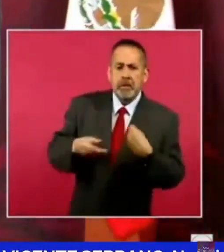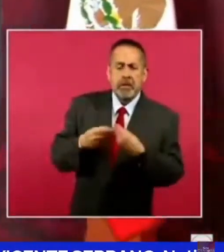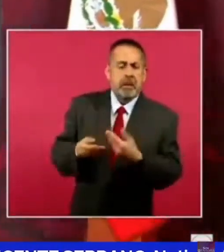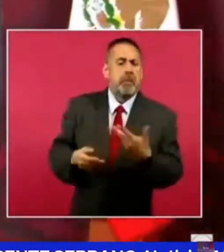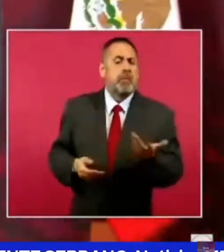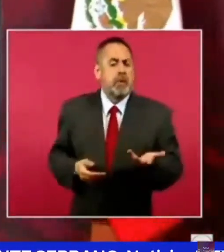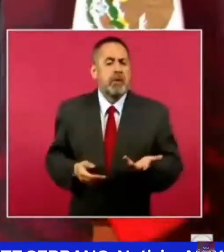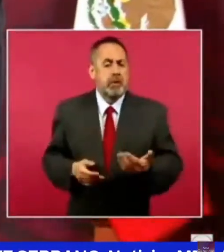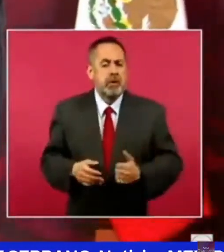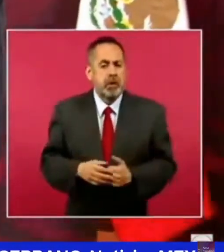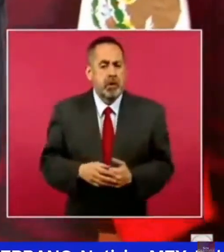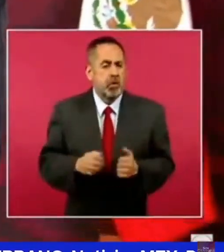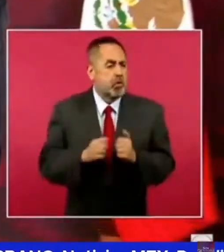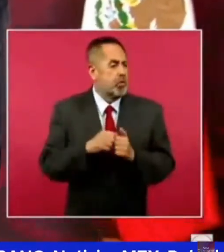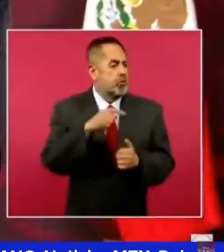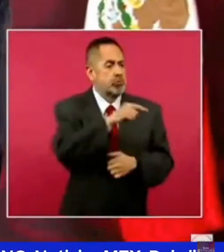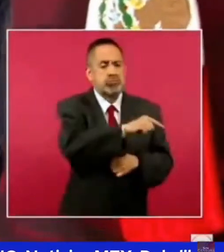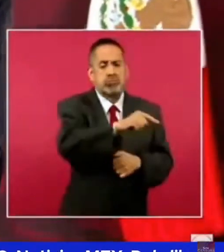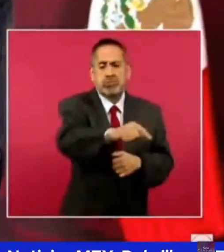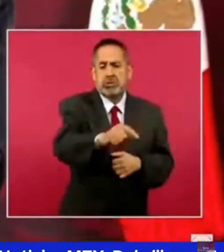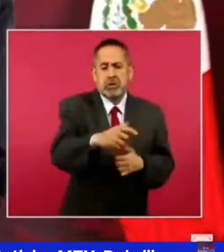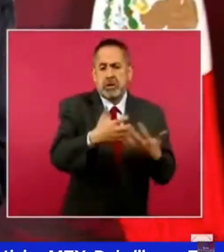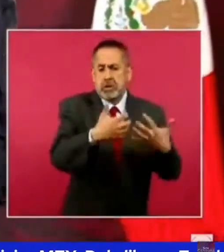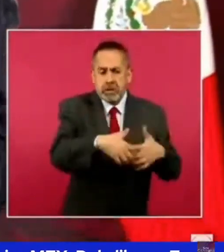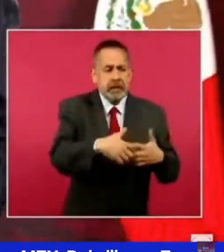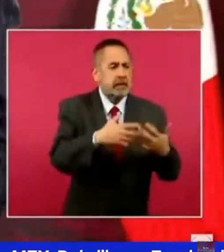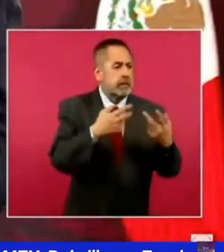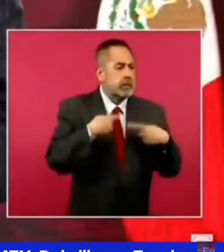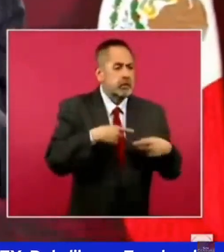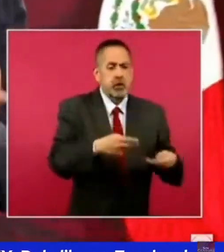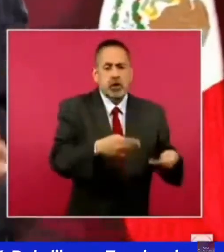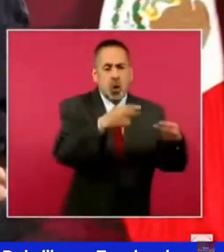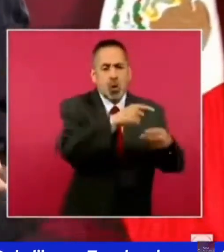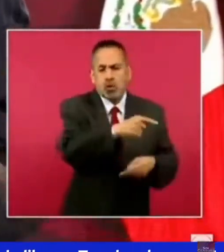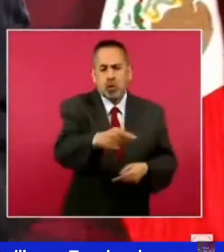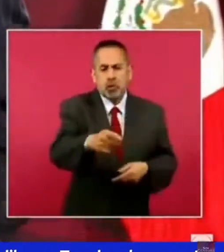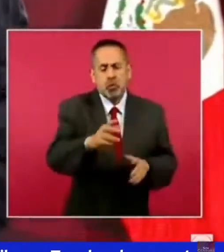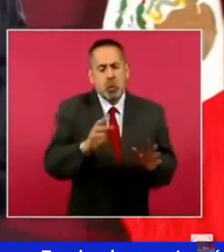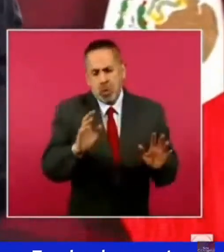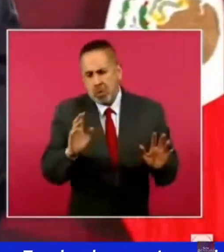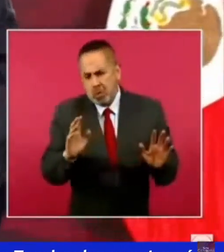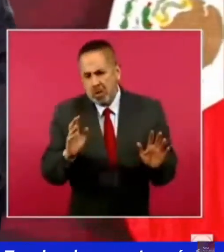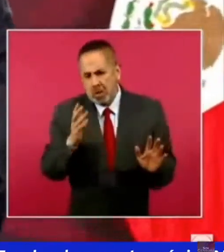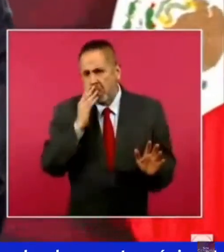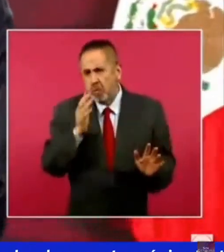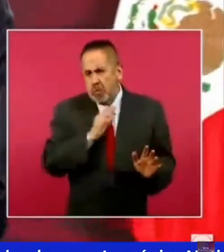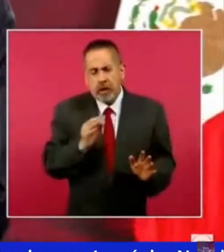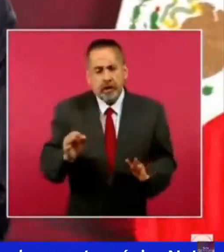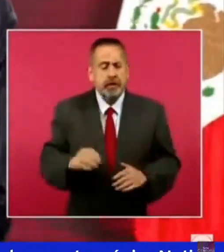se hacen a través de proveedores. O sea, eso por un lado.